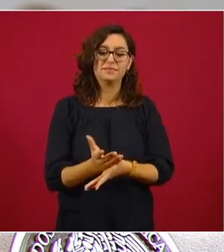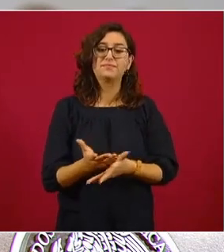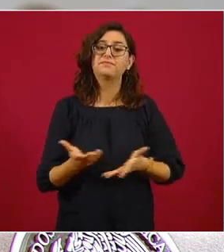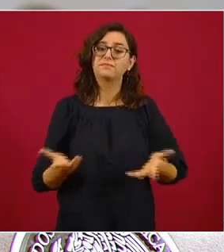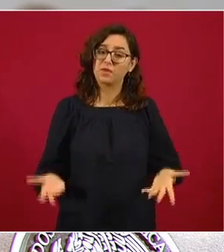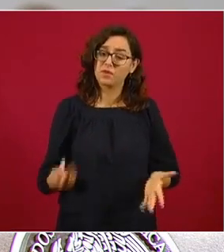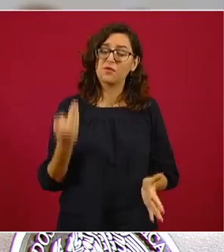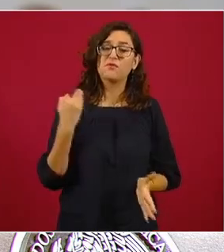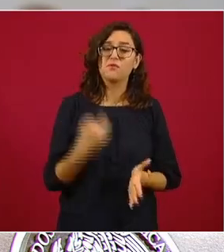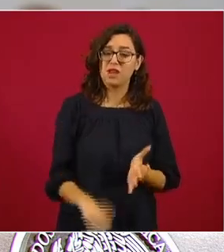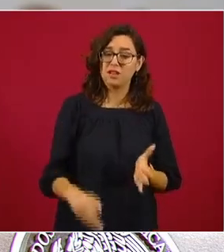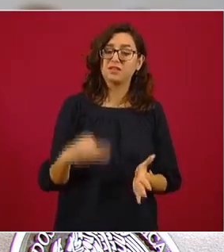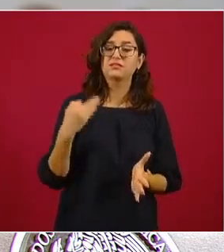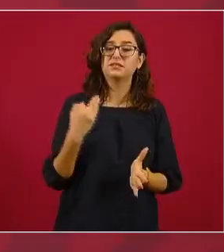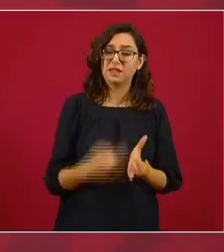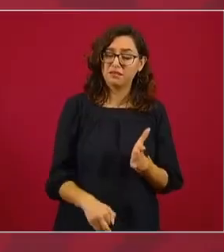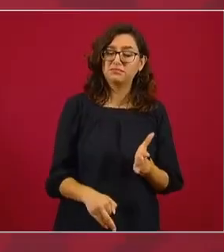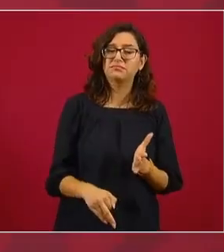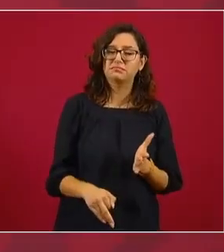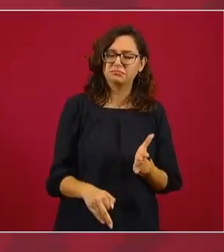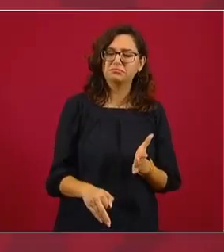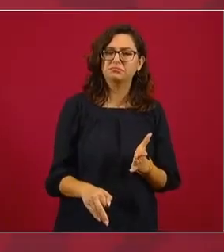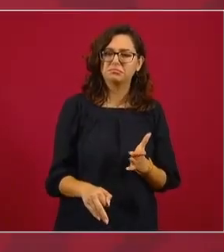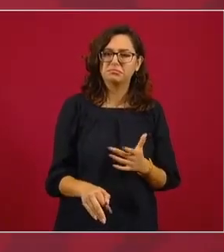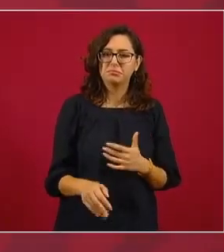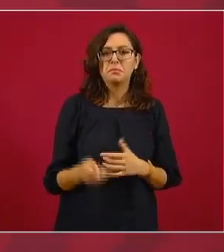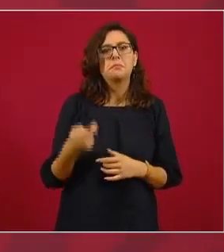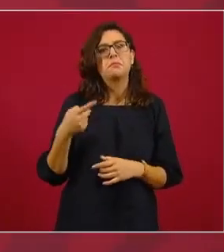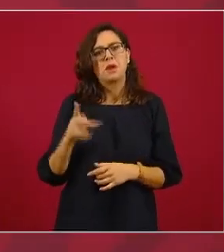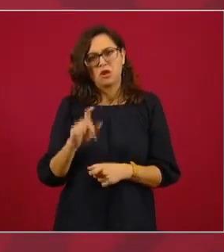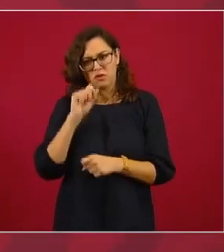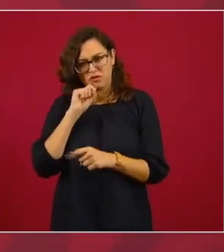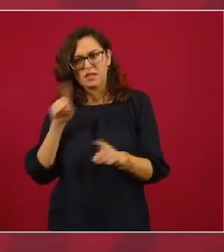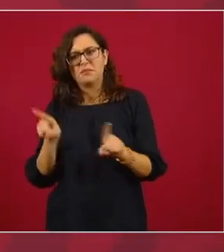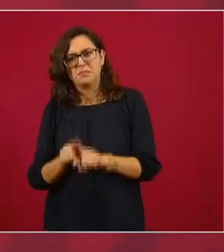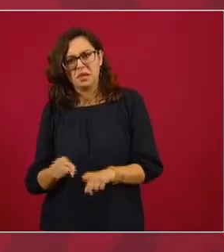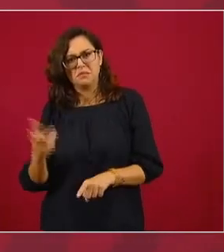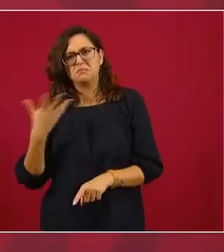desventajas, pero también tenemos ventajas,